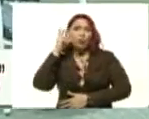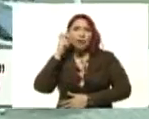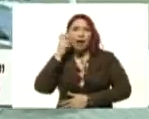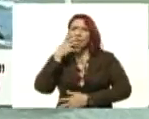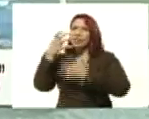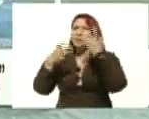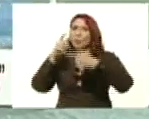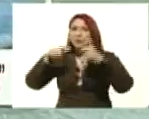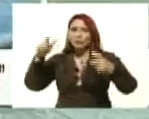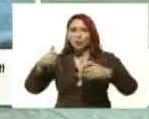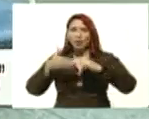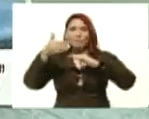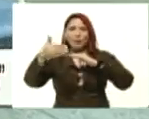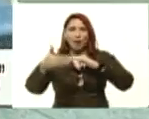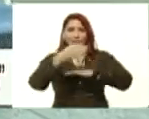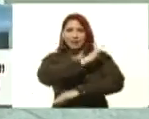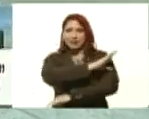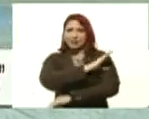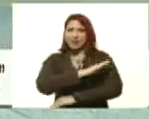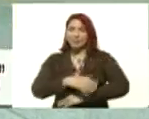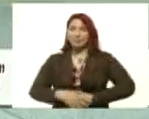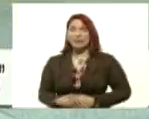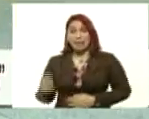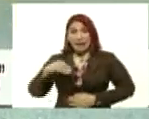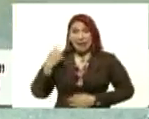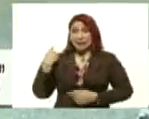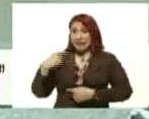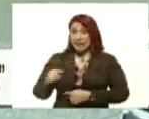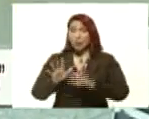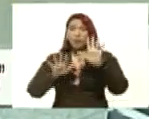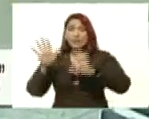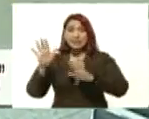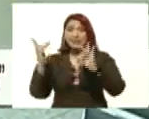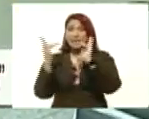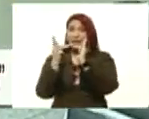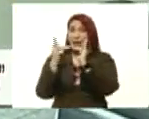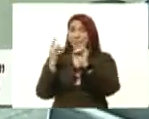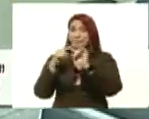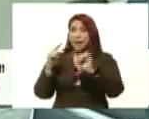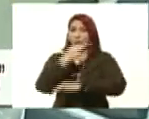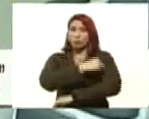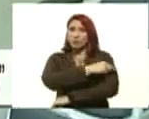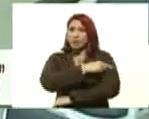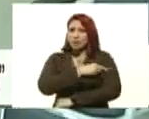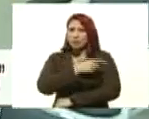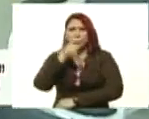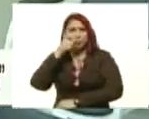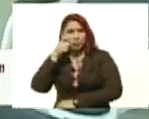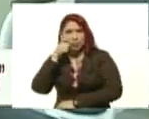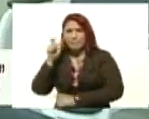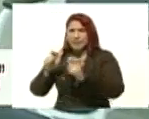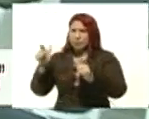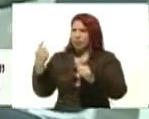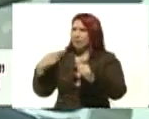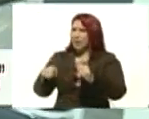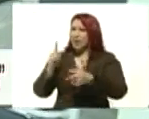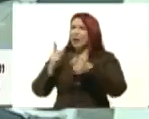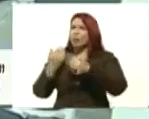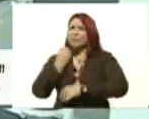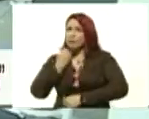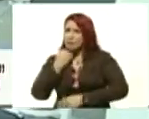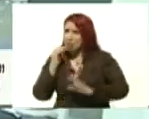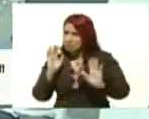Además, tenemos, presidente, 15 camas para hospitalización y observación para la gente que tenga algún